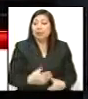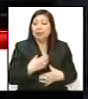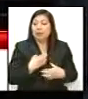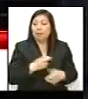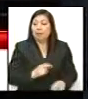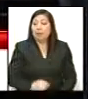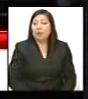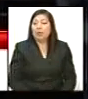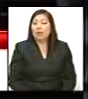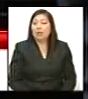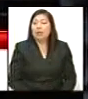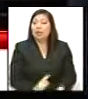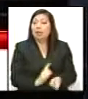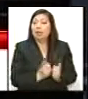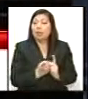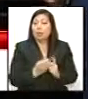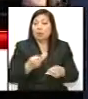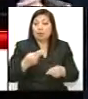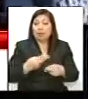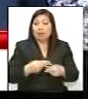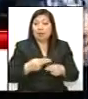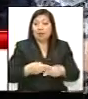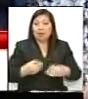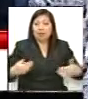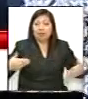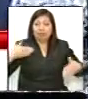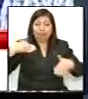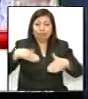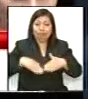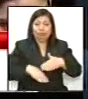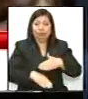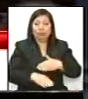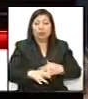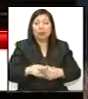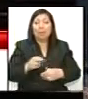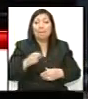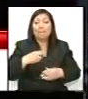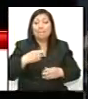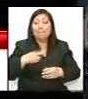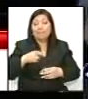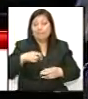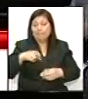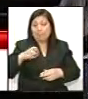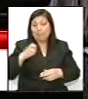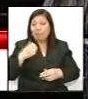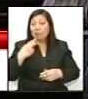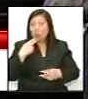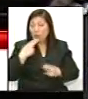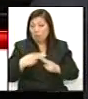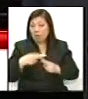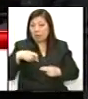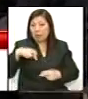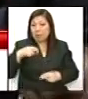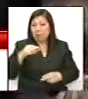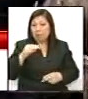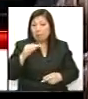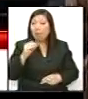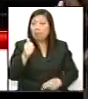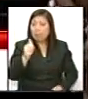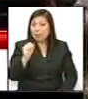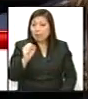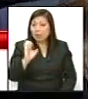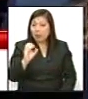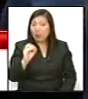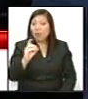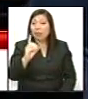público el cambio de nomenclatura de la vía Paseo de la República por Luis de Bedoya Reyes. Señor presidente, la iniciativa legislativa corresponde a